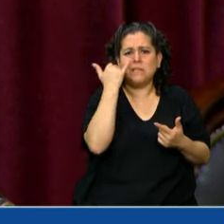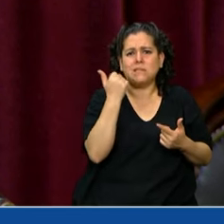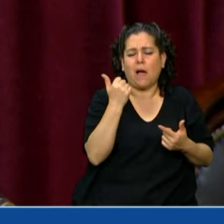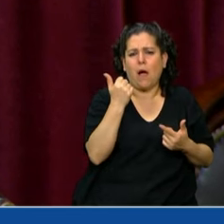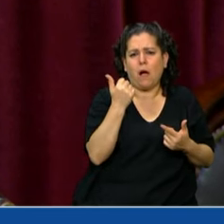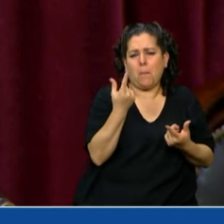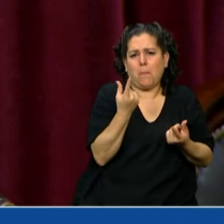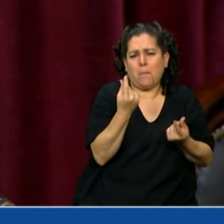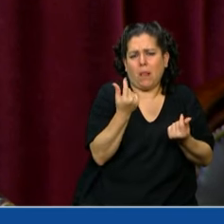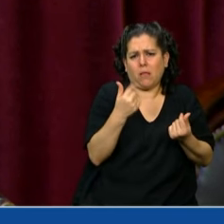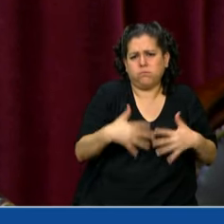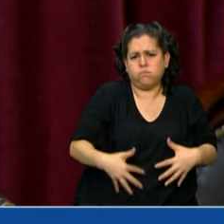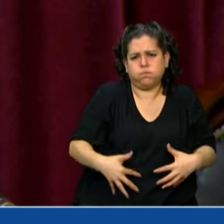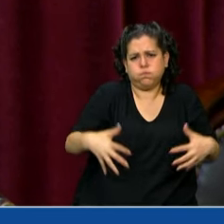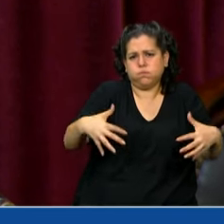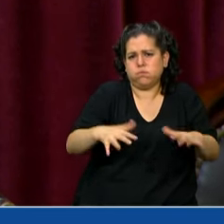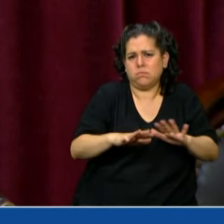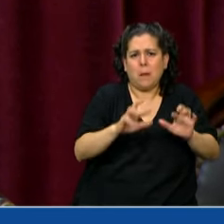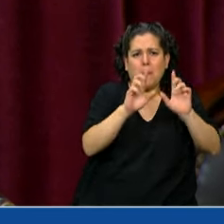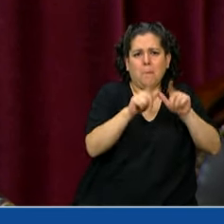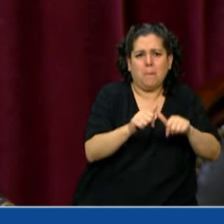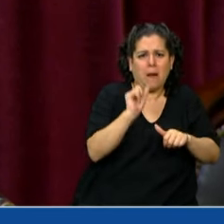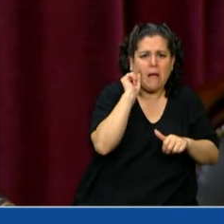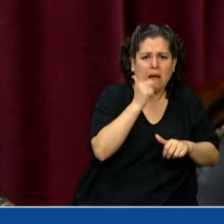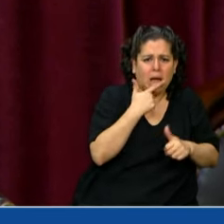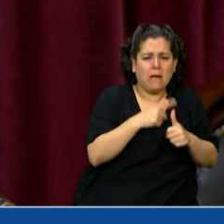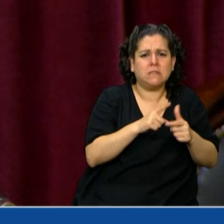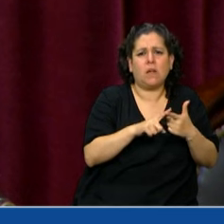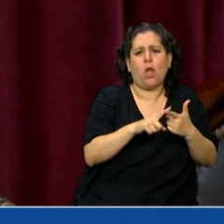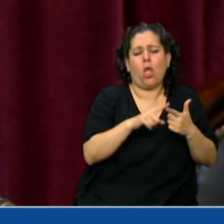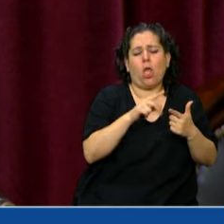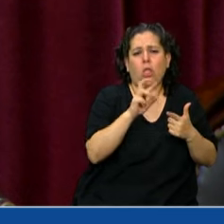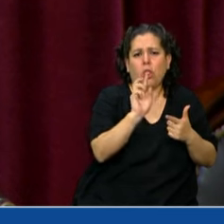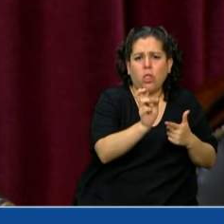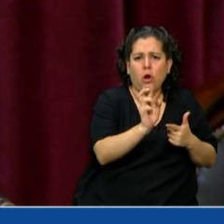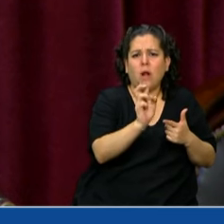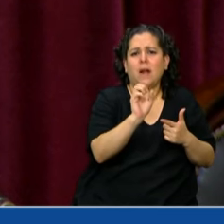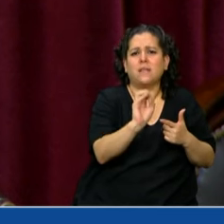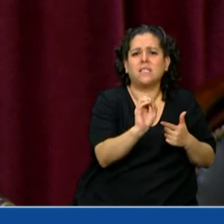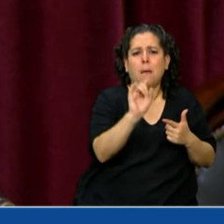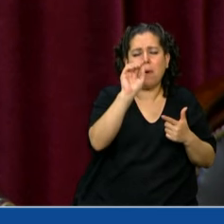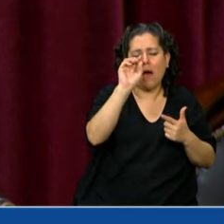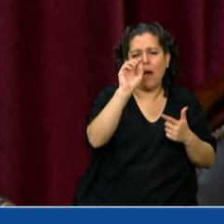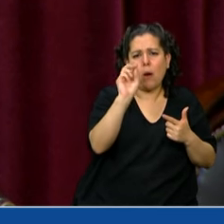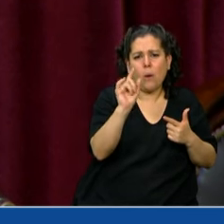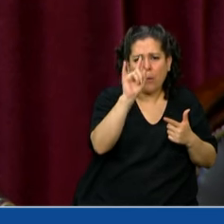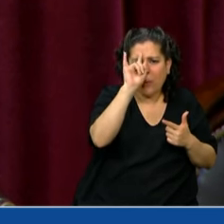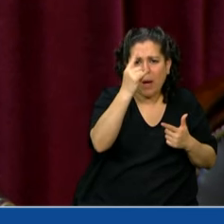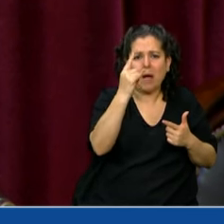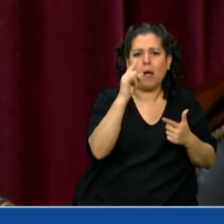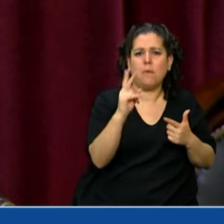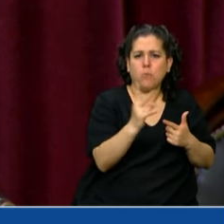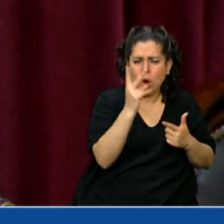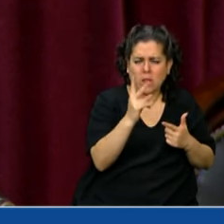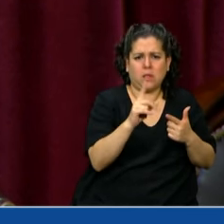vienen llenando los bolsillos no con el plan gas con el dólar vaca muerta y tantos otros beneficios que reciben y ahora